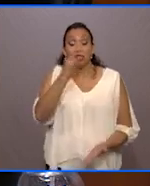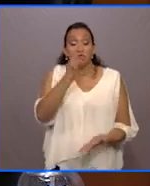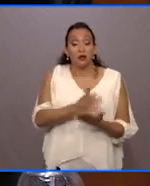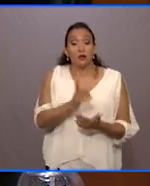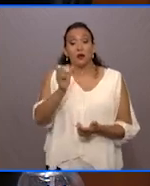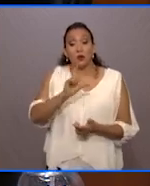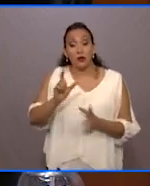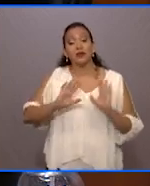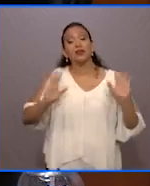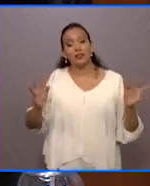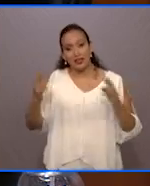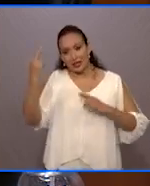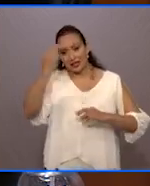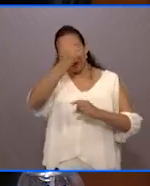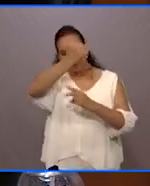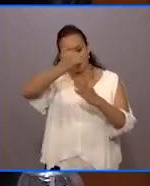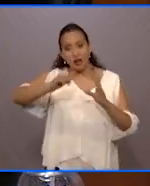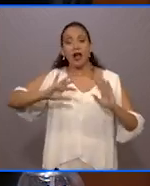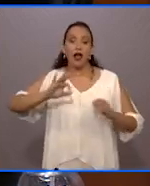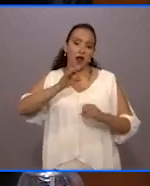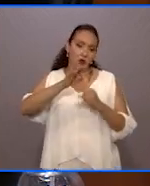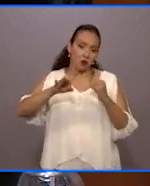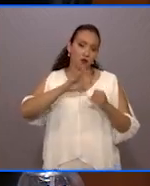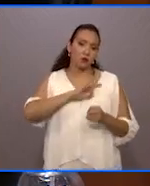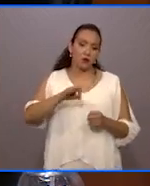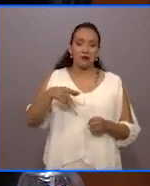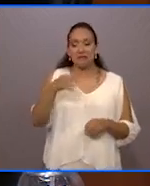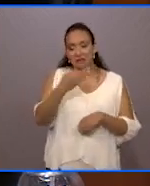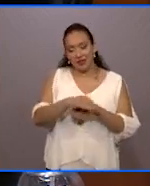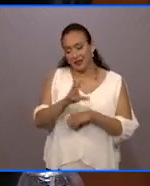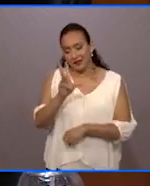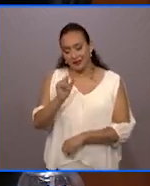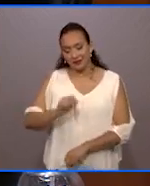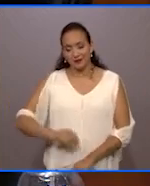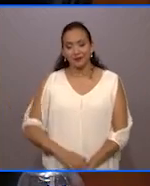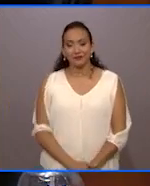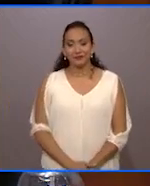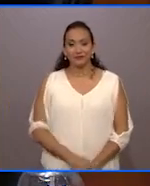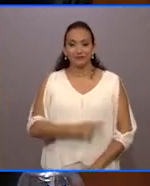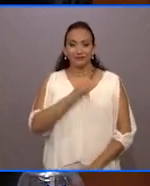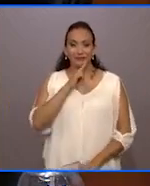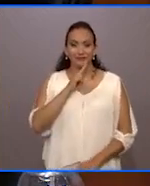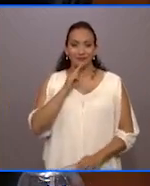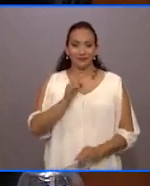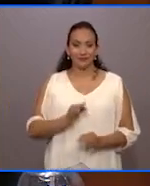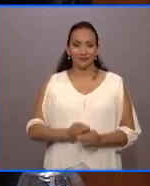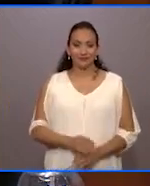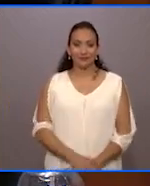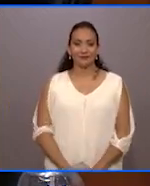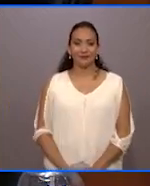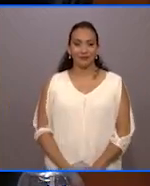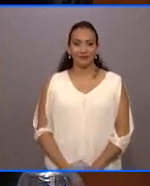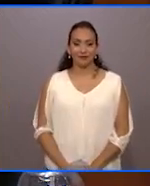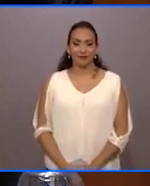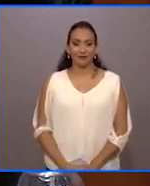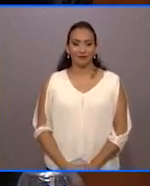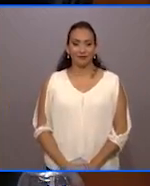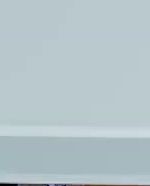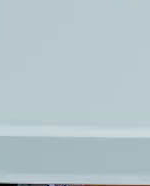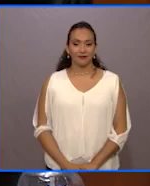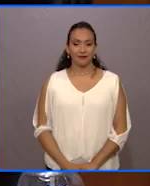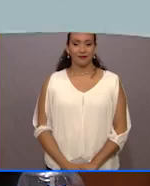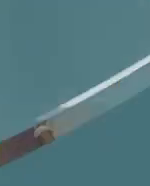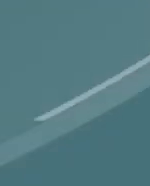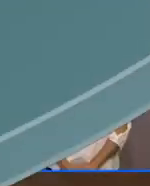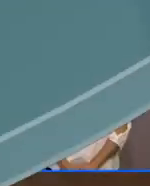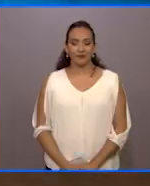una vez que se analiza cada caso. Para el canal del Poder Judicial de la Federación, Juan Carlos González.